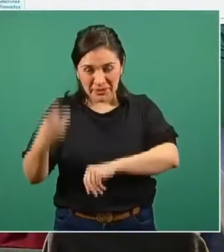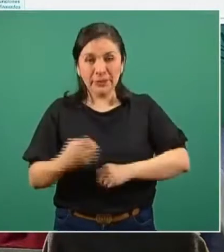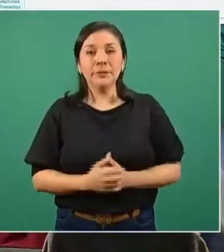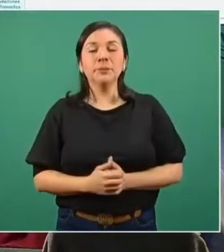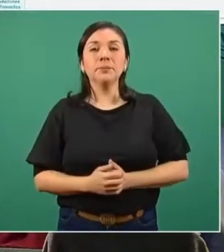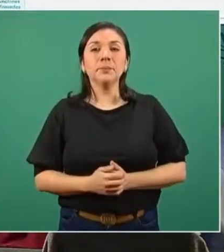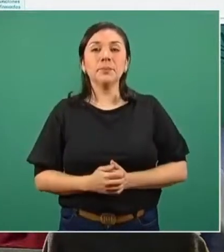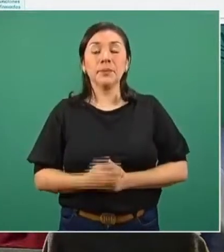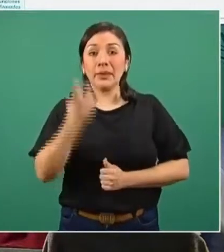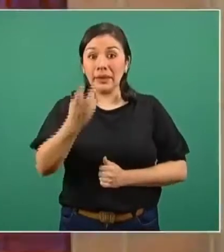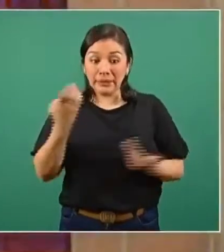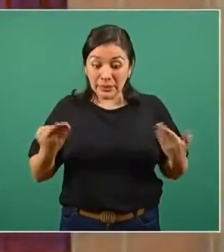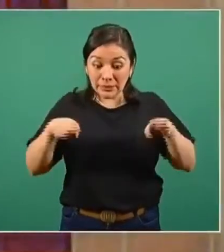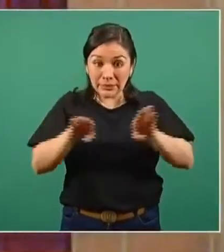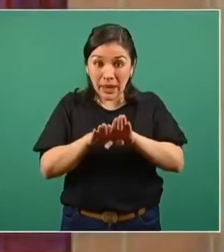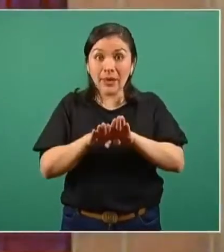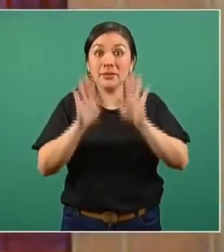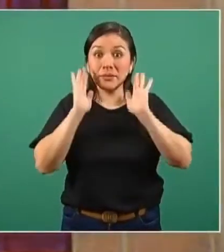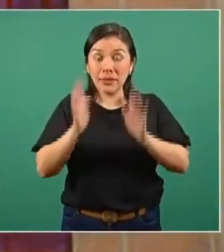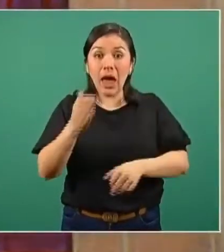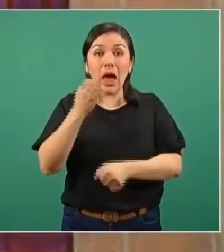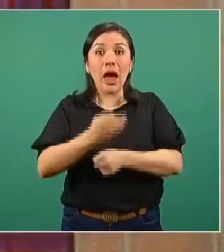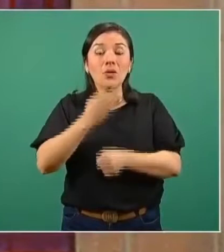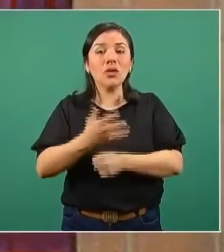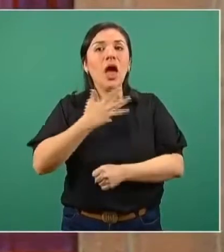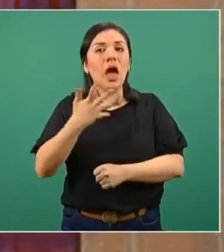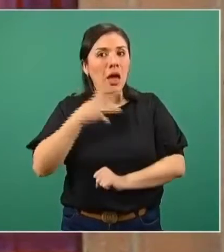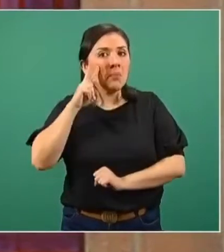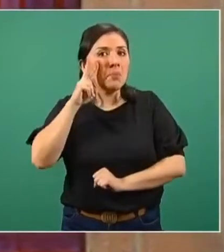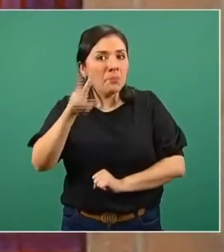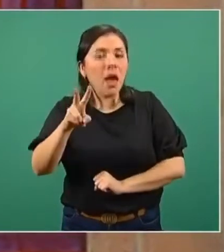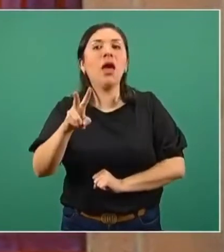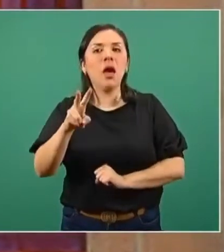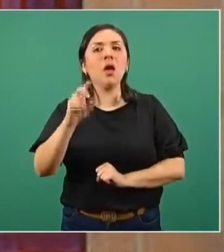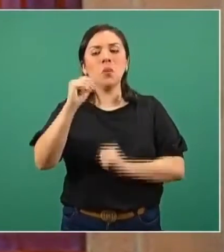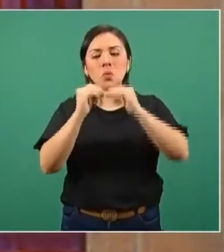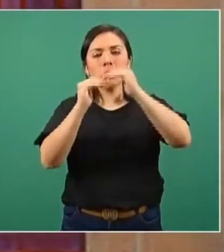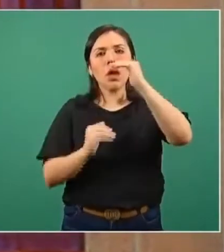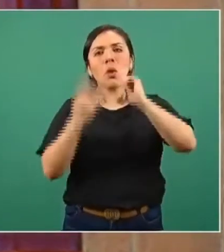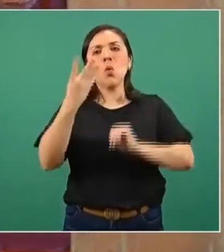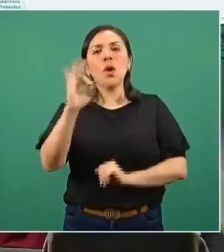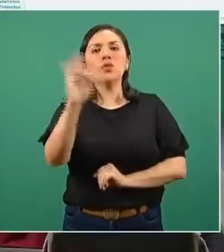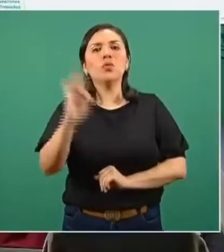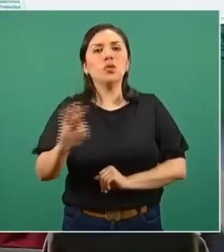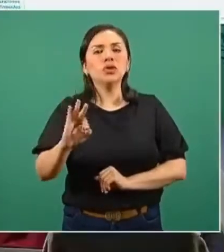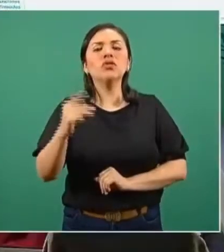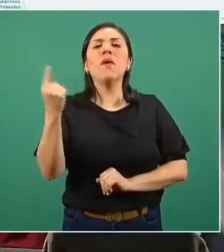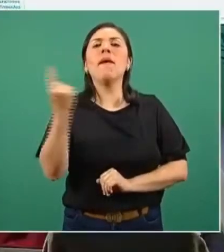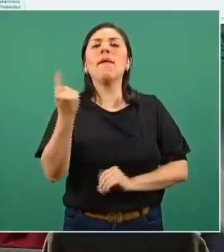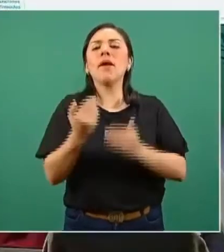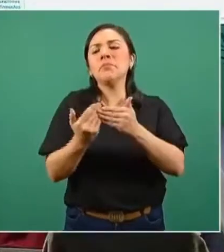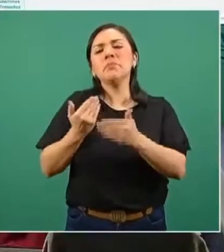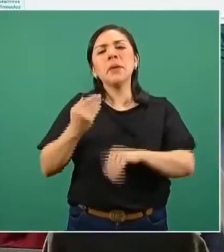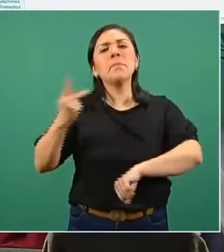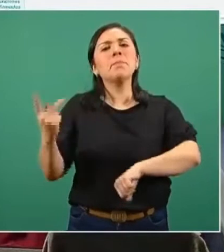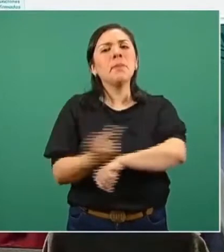con este cierre tenemos un descenso del 4% con respecto a lo